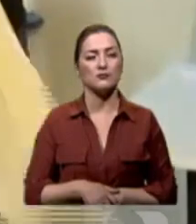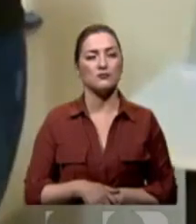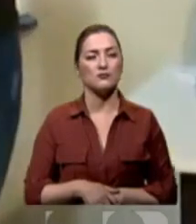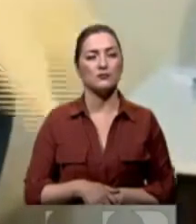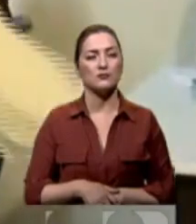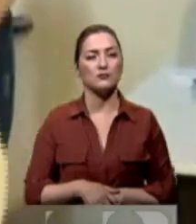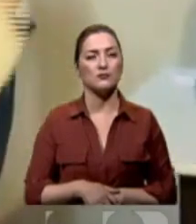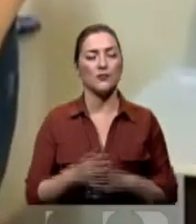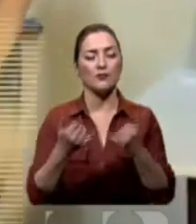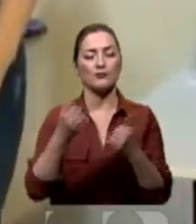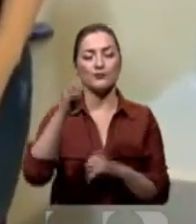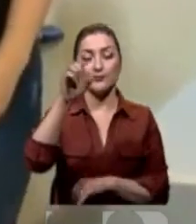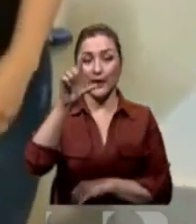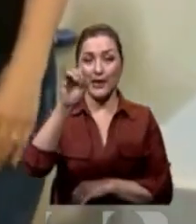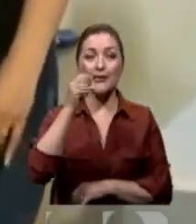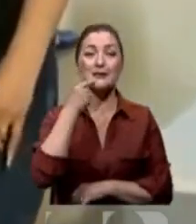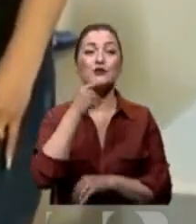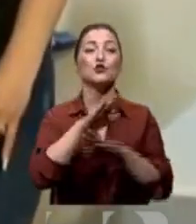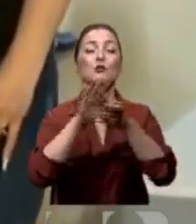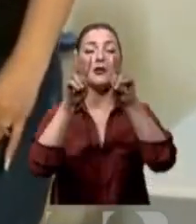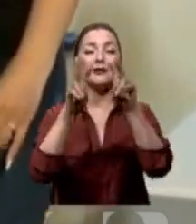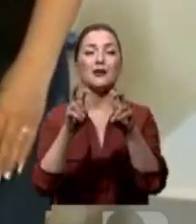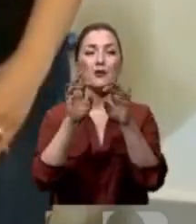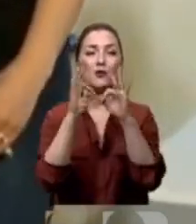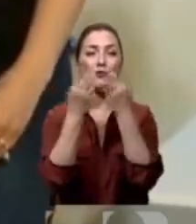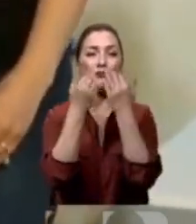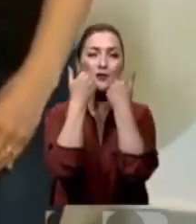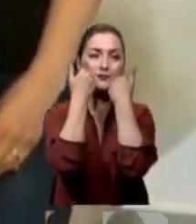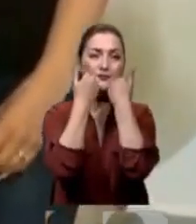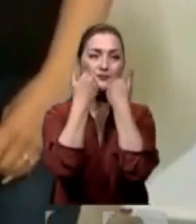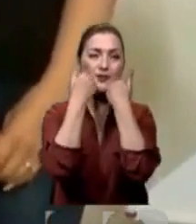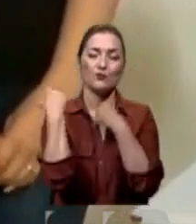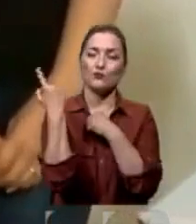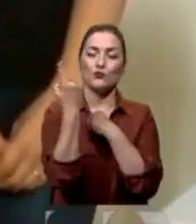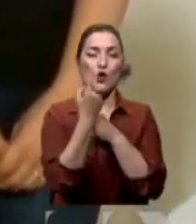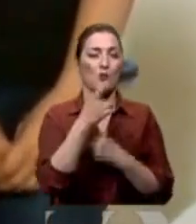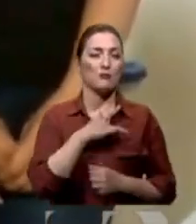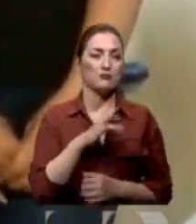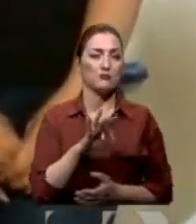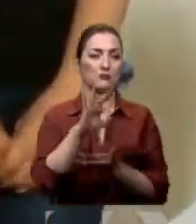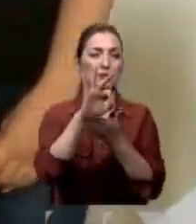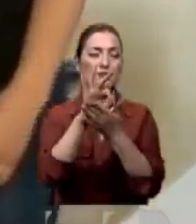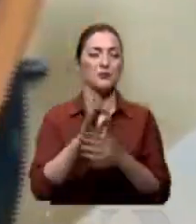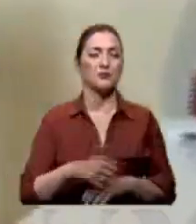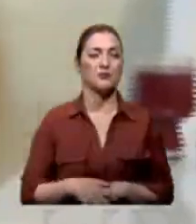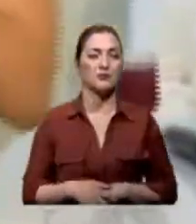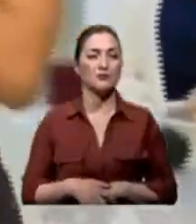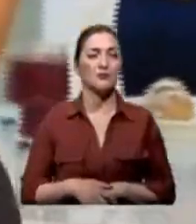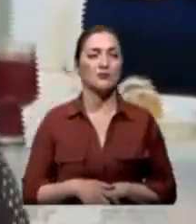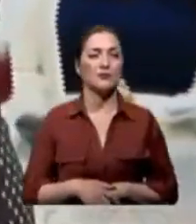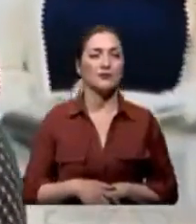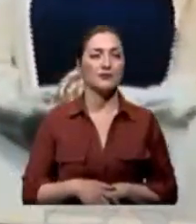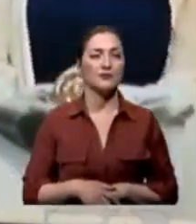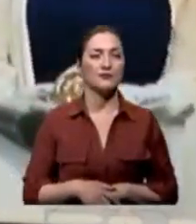está presente. Mi querida Eli comentaba del tema del calor familiar y de todo eso que representa también esto. Bueno, quiero presentarles